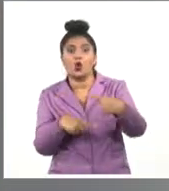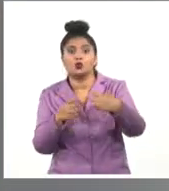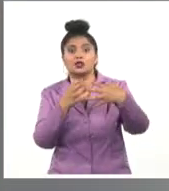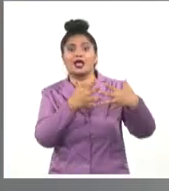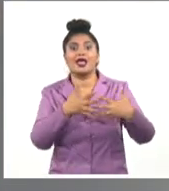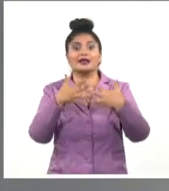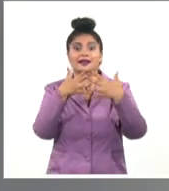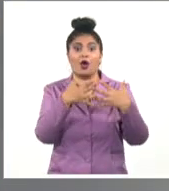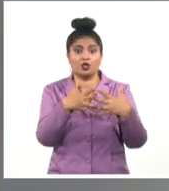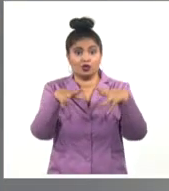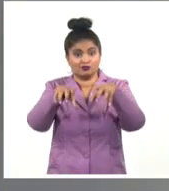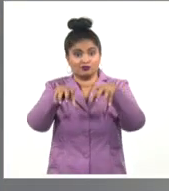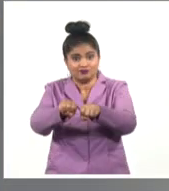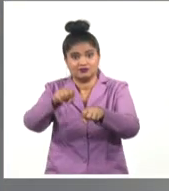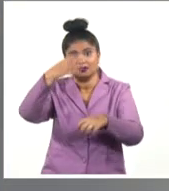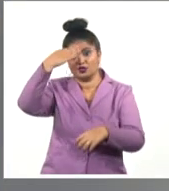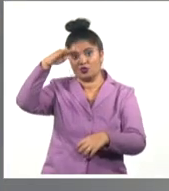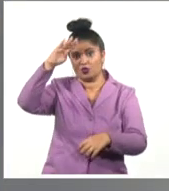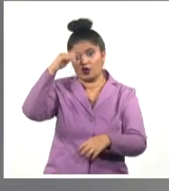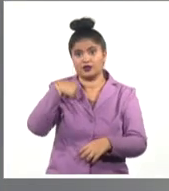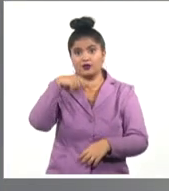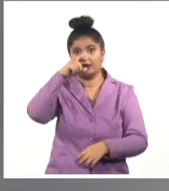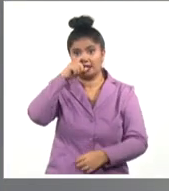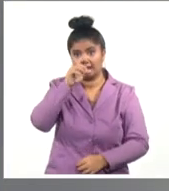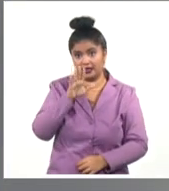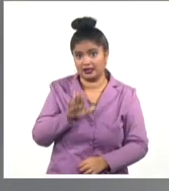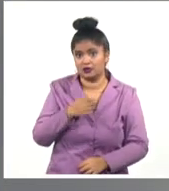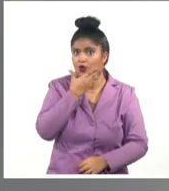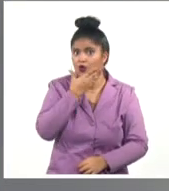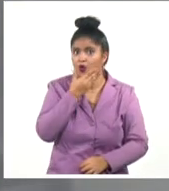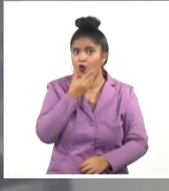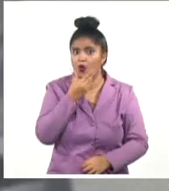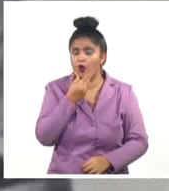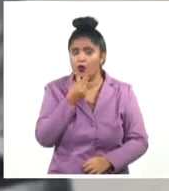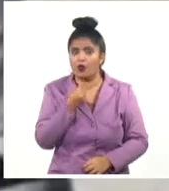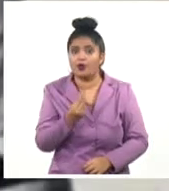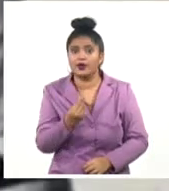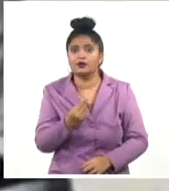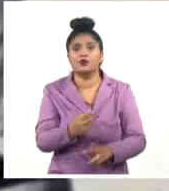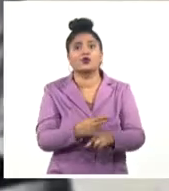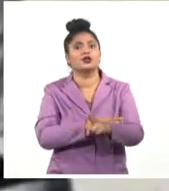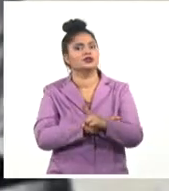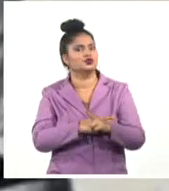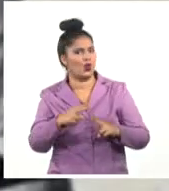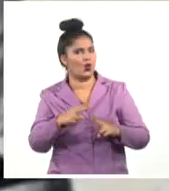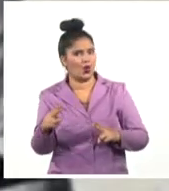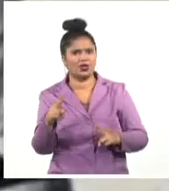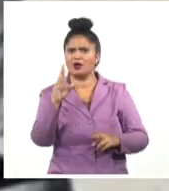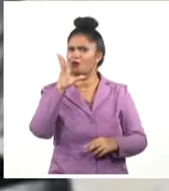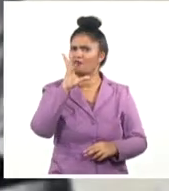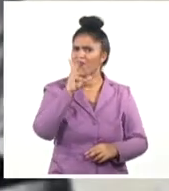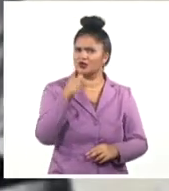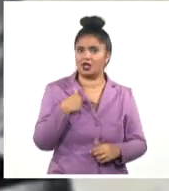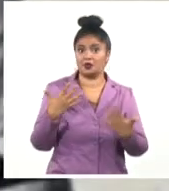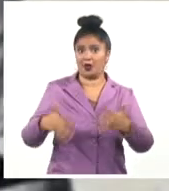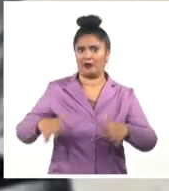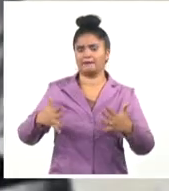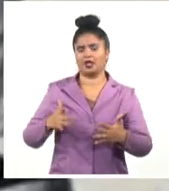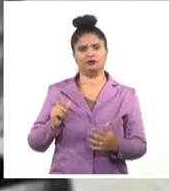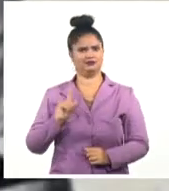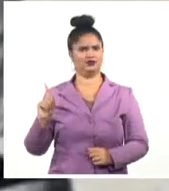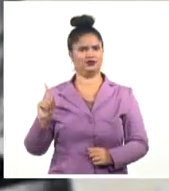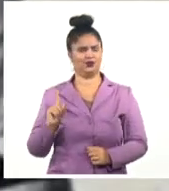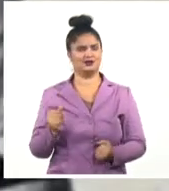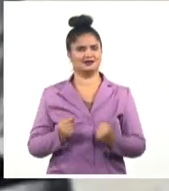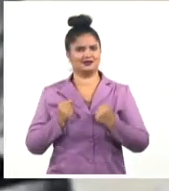batistiana siendo apenas un niño. Una historia bien contada, si se asimila, si se asume,